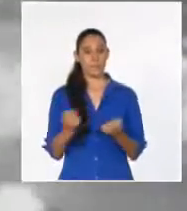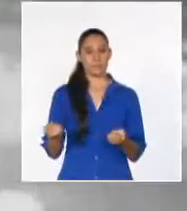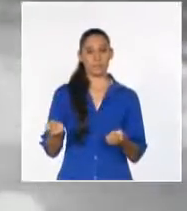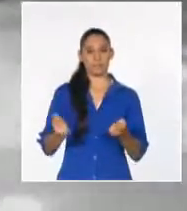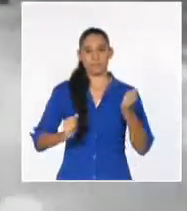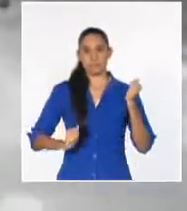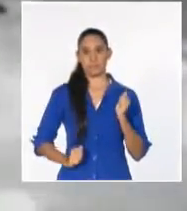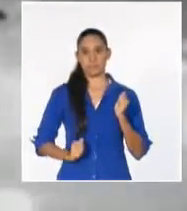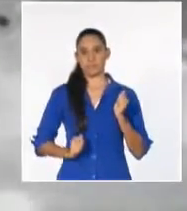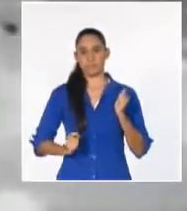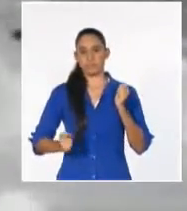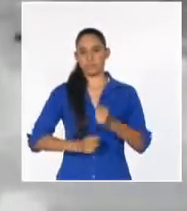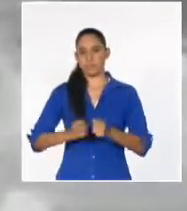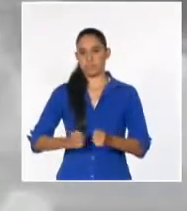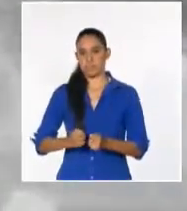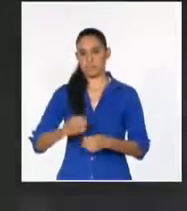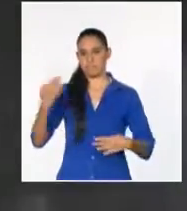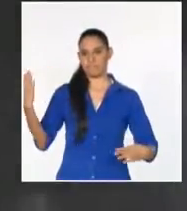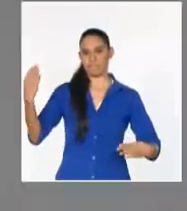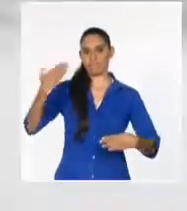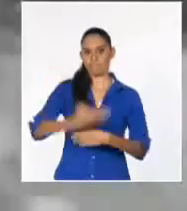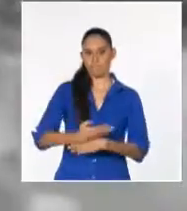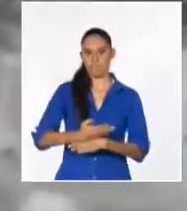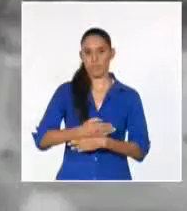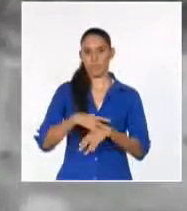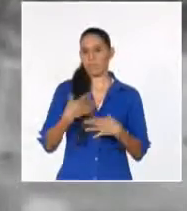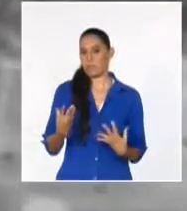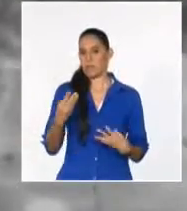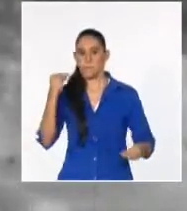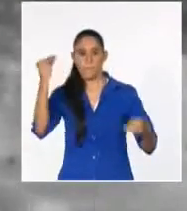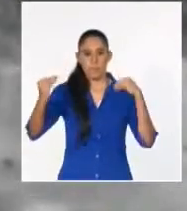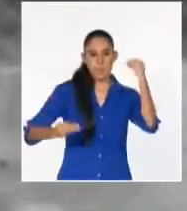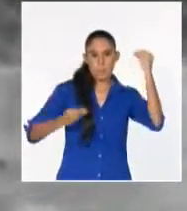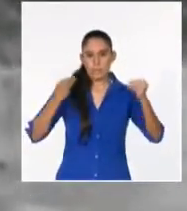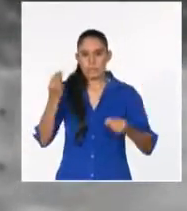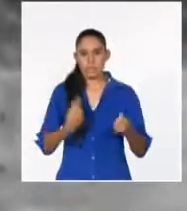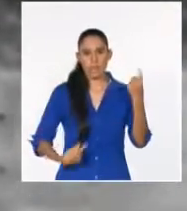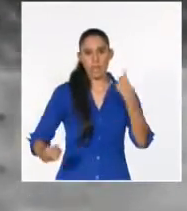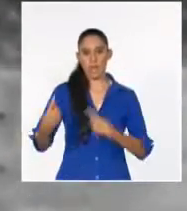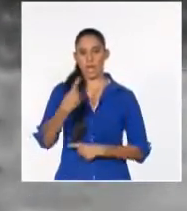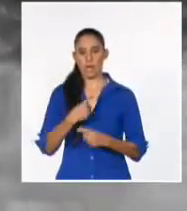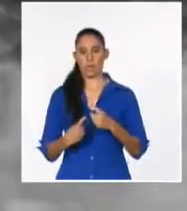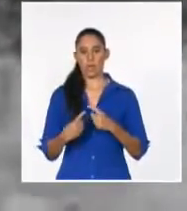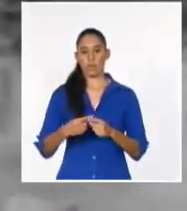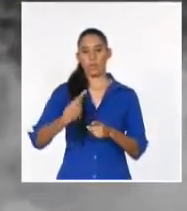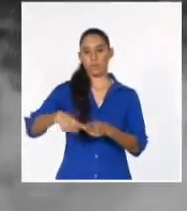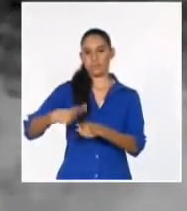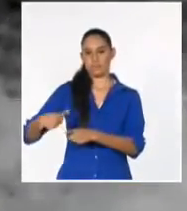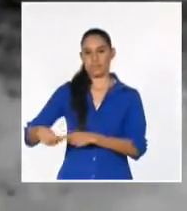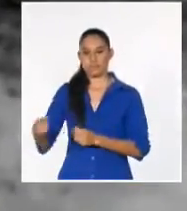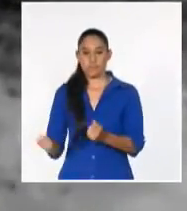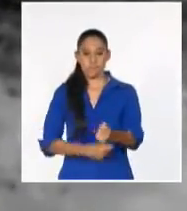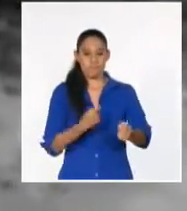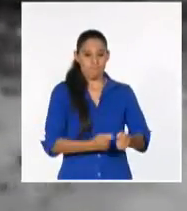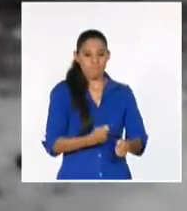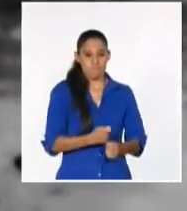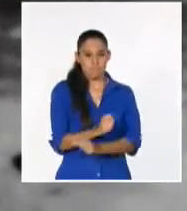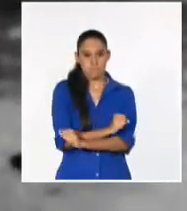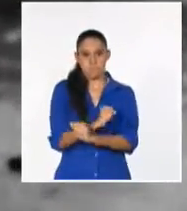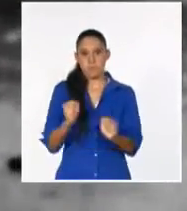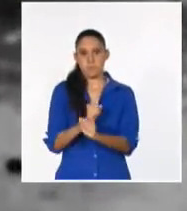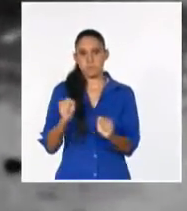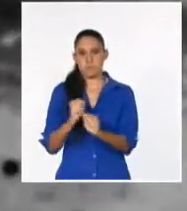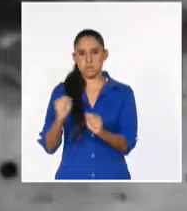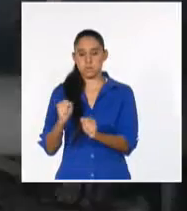En tanto, Tel Aviv muestra preocupación porque se abran múltiples frentes de guerra, puesto que a la par de la embestida de Hamas se han dado en